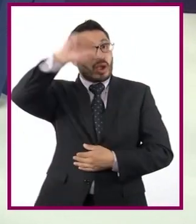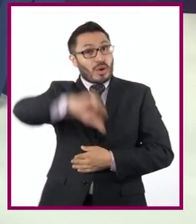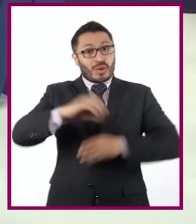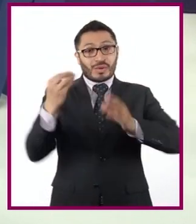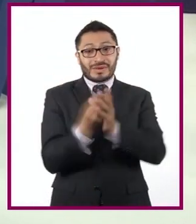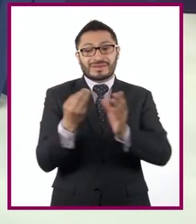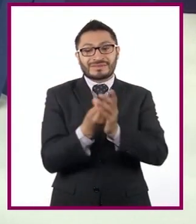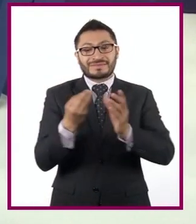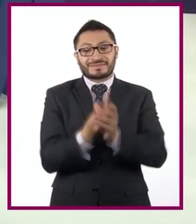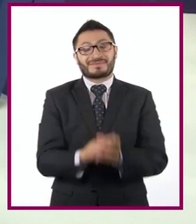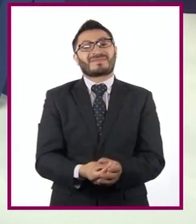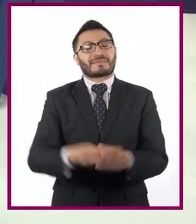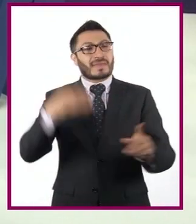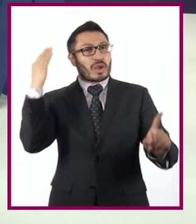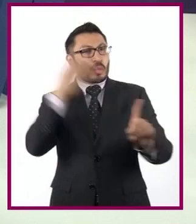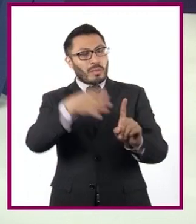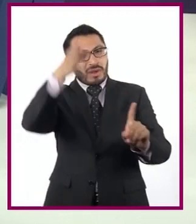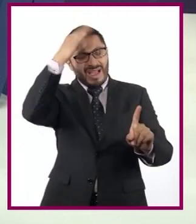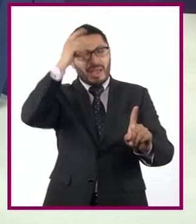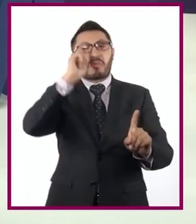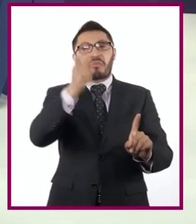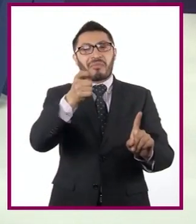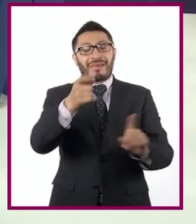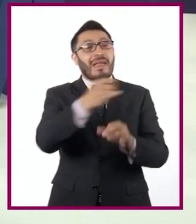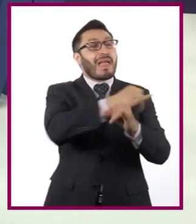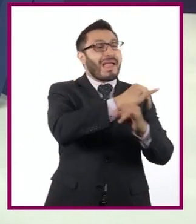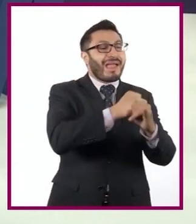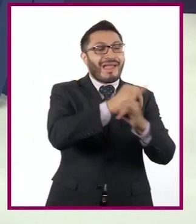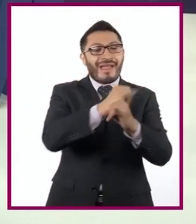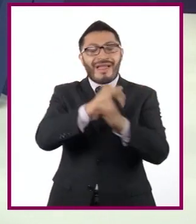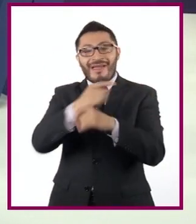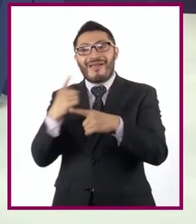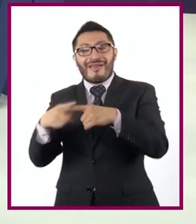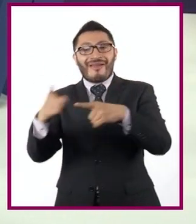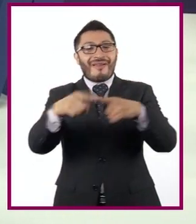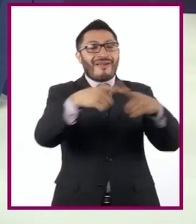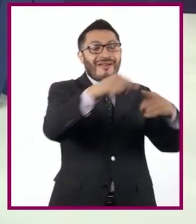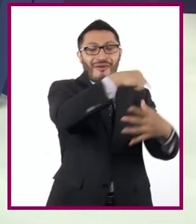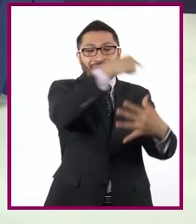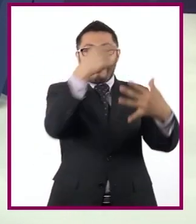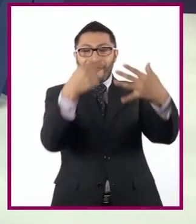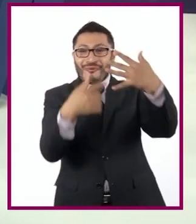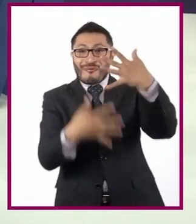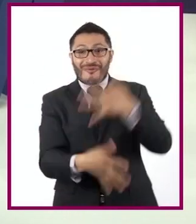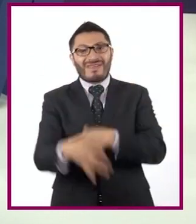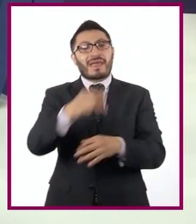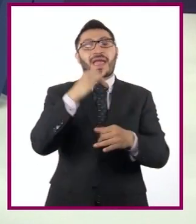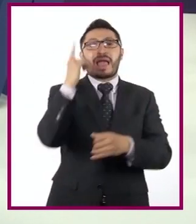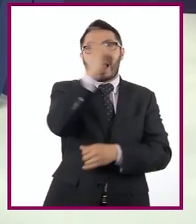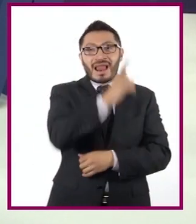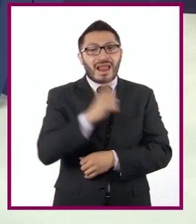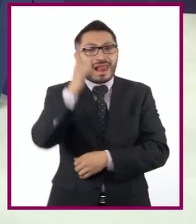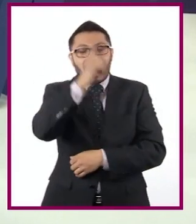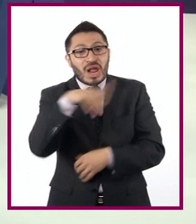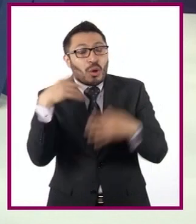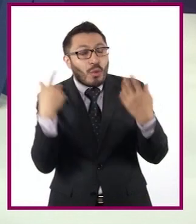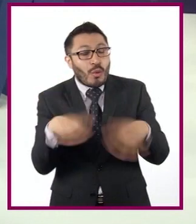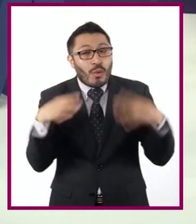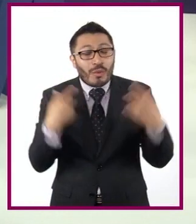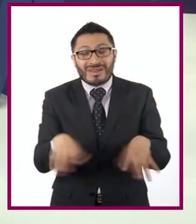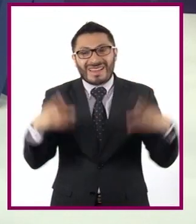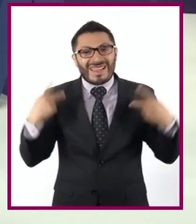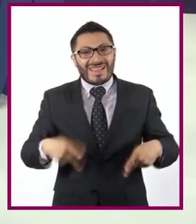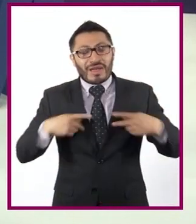el aprendizaje esperado es investiga sobre la diversidad lingüística y cultural de los pueblos hispanohablantes. Y el propósito